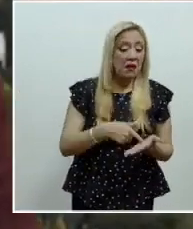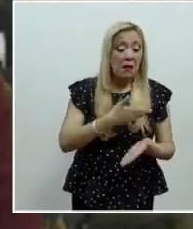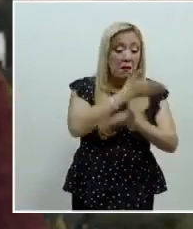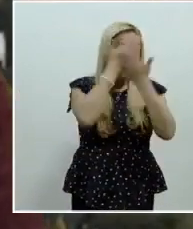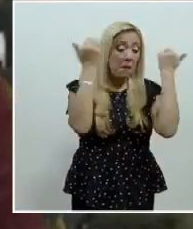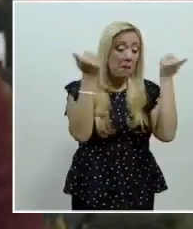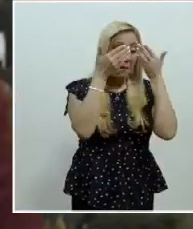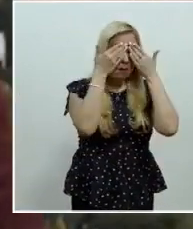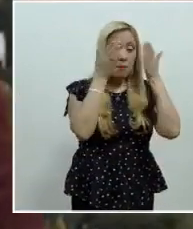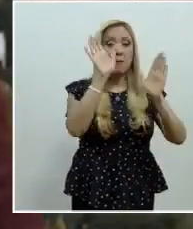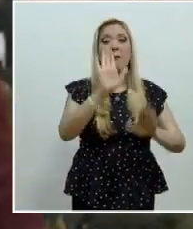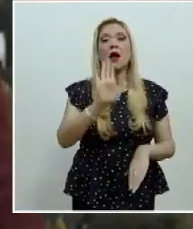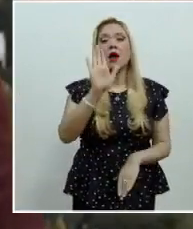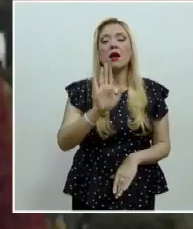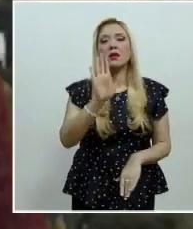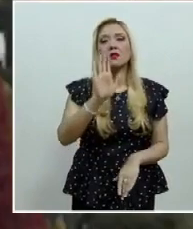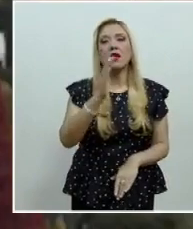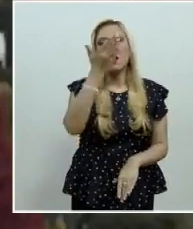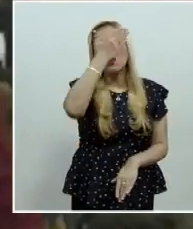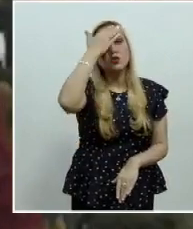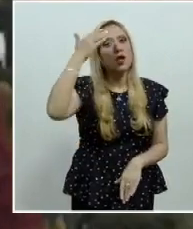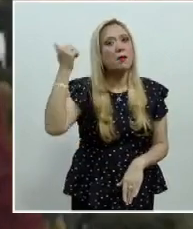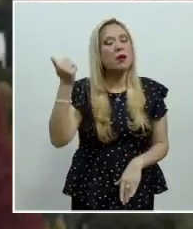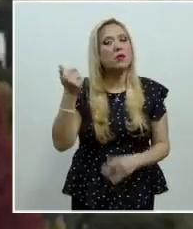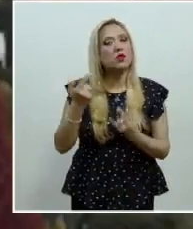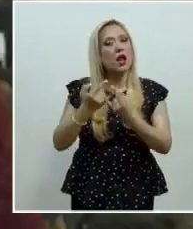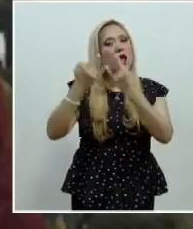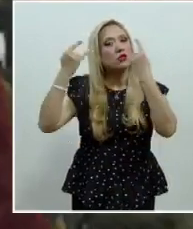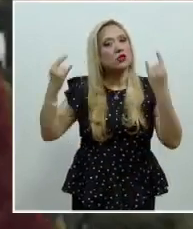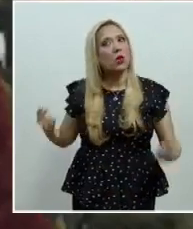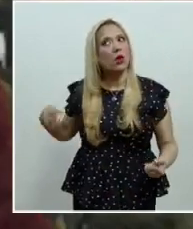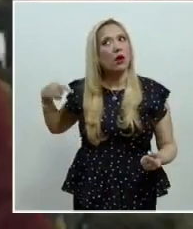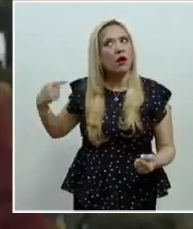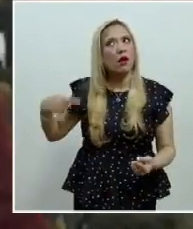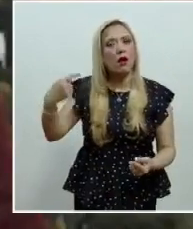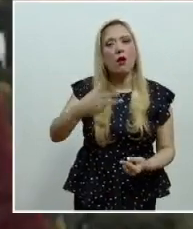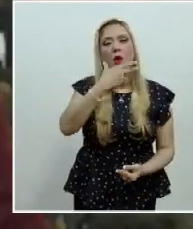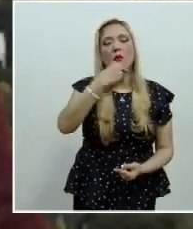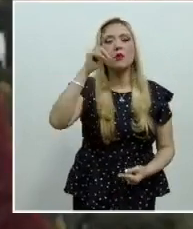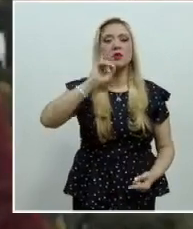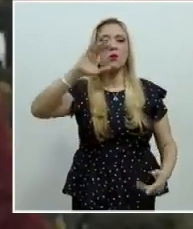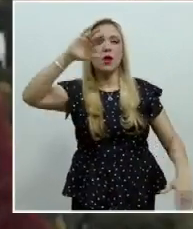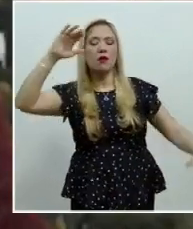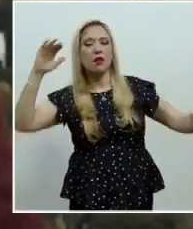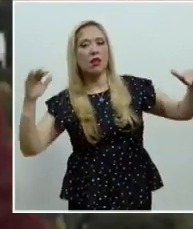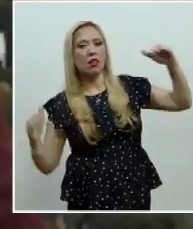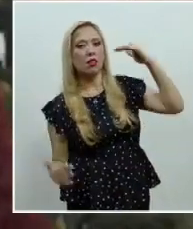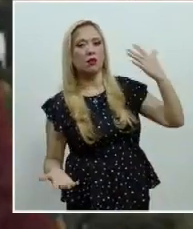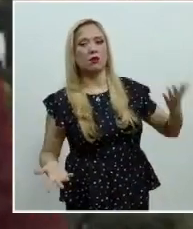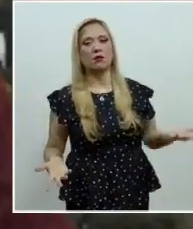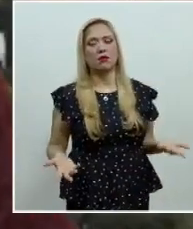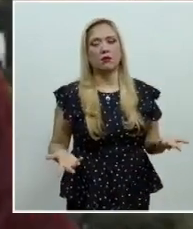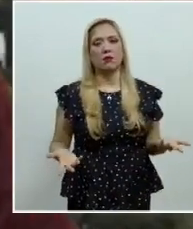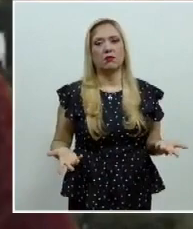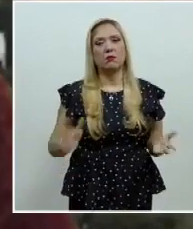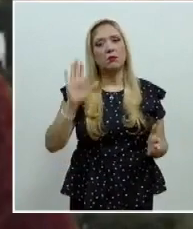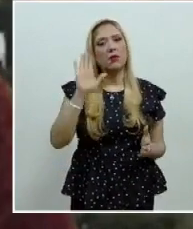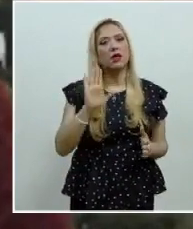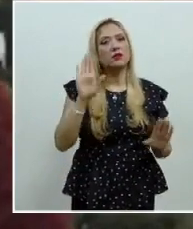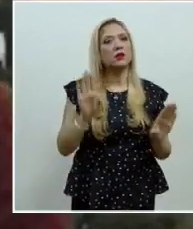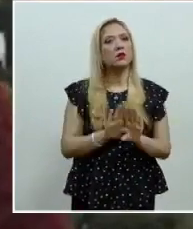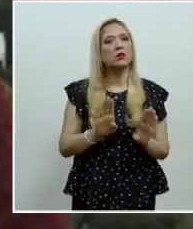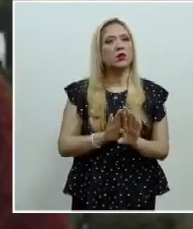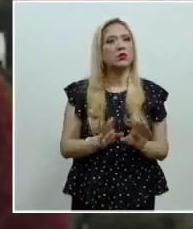como desconocer las relaciones, digamos, de poder históricamente desiguales entre mujeres y hombres, y eso por sí mismo es, como decían hace